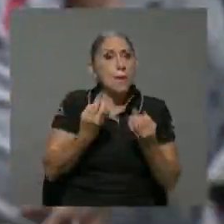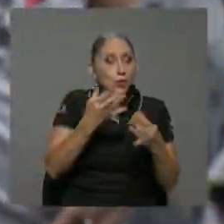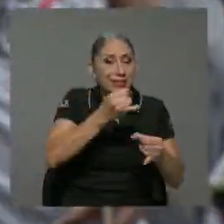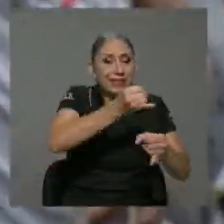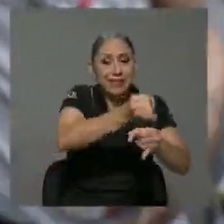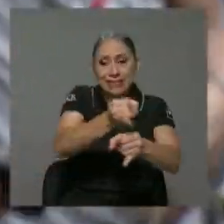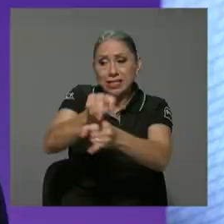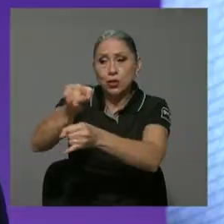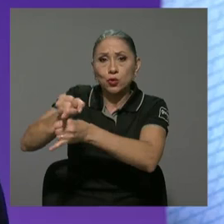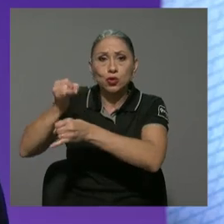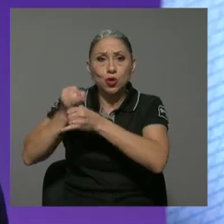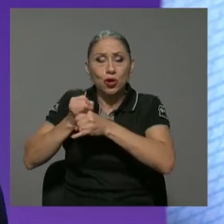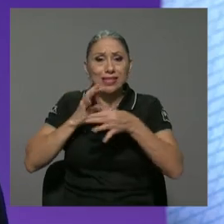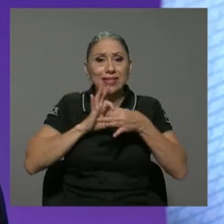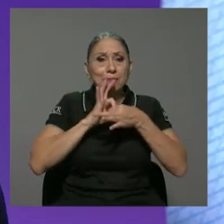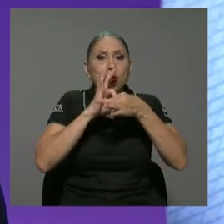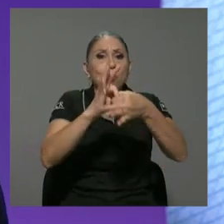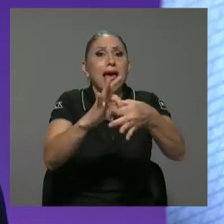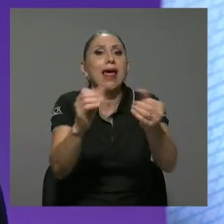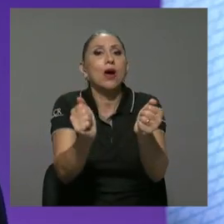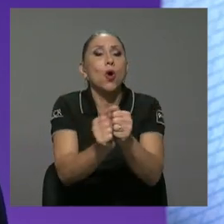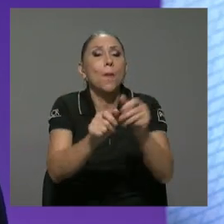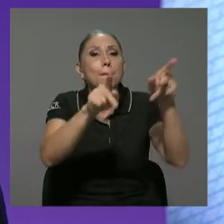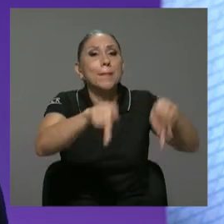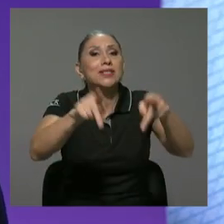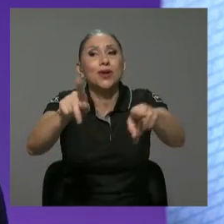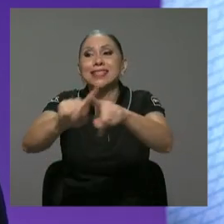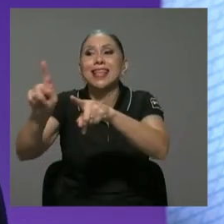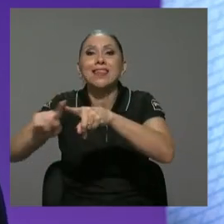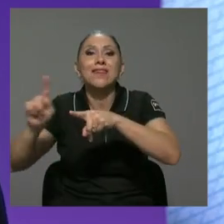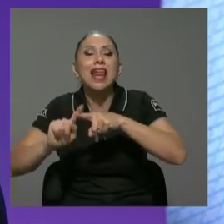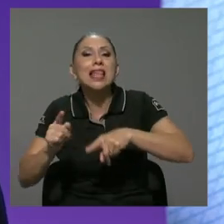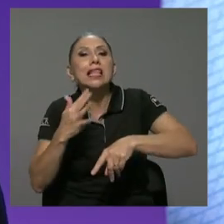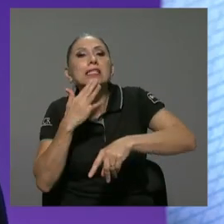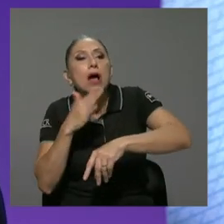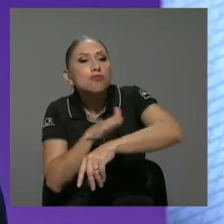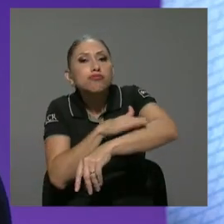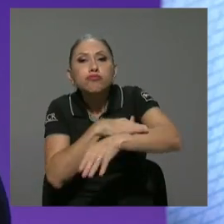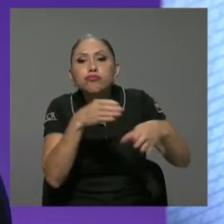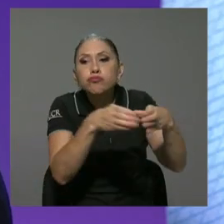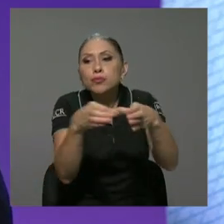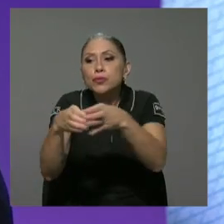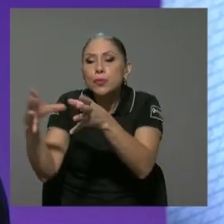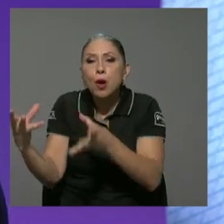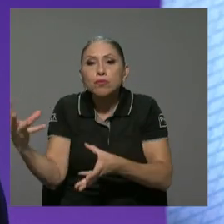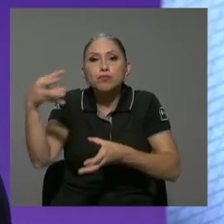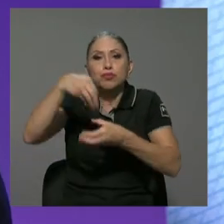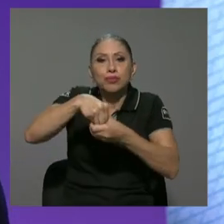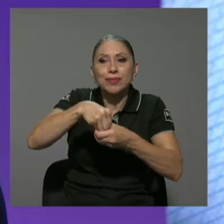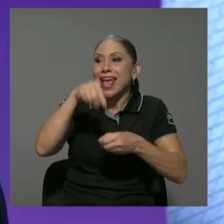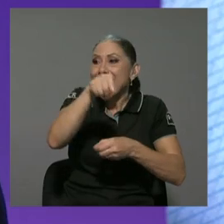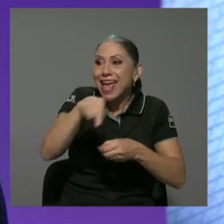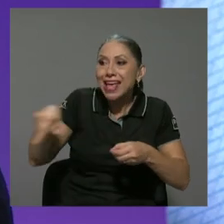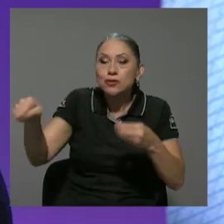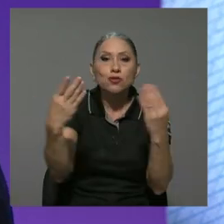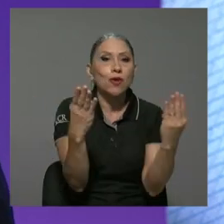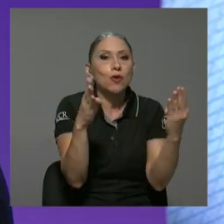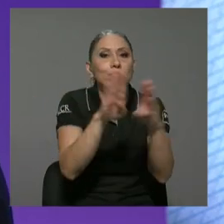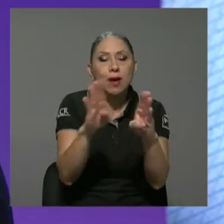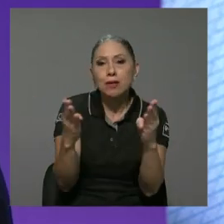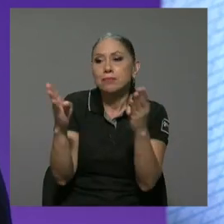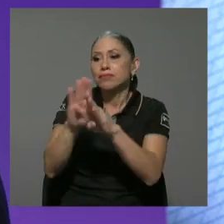la inclusión étnica, por ejemplo, y esos ministerios fueron clausurados bajo esas administraciones recortistas,